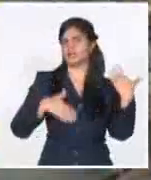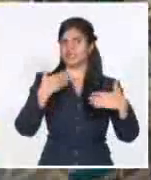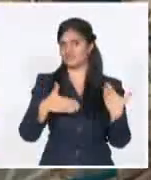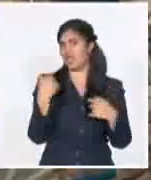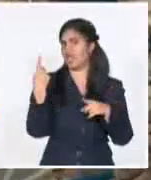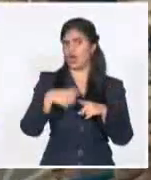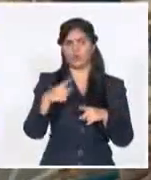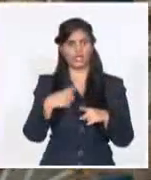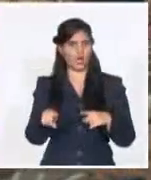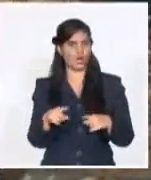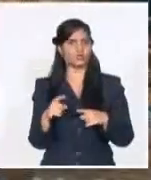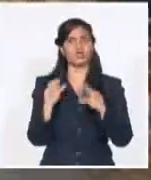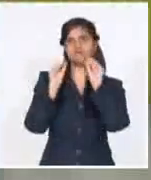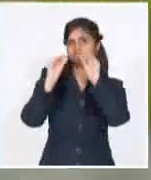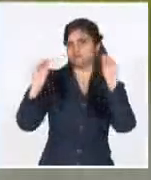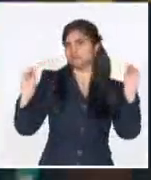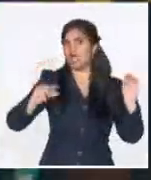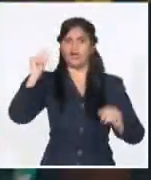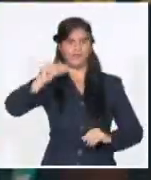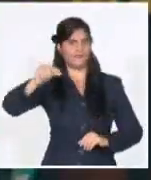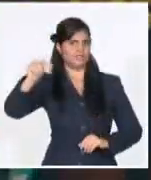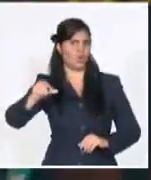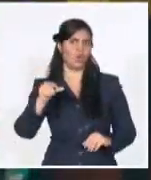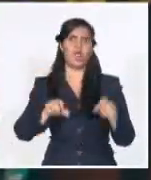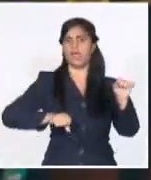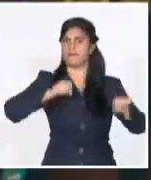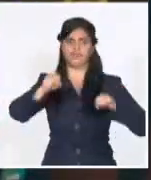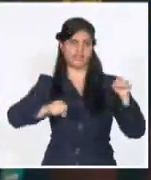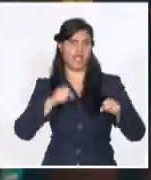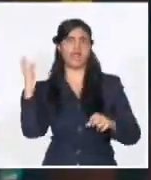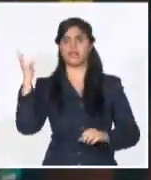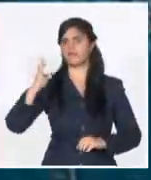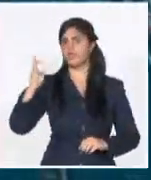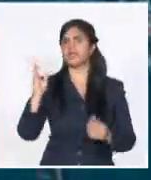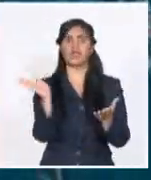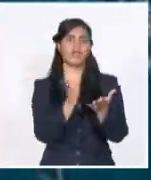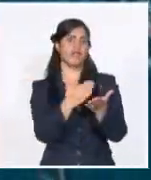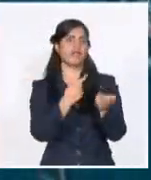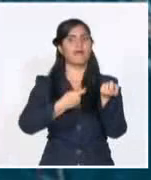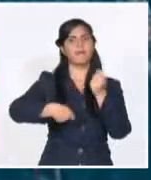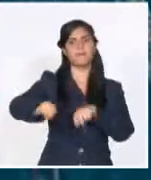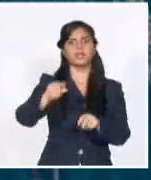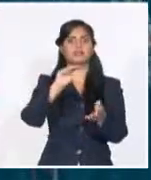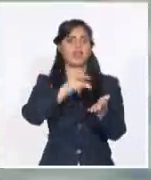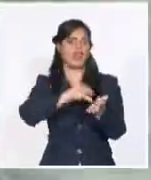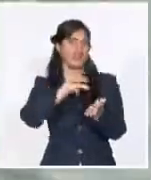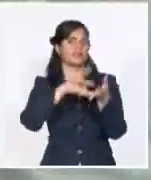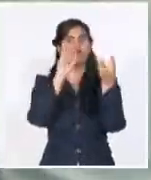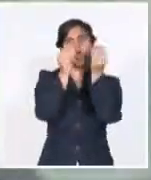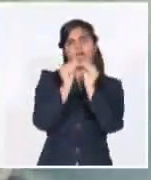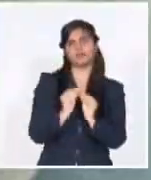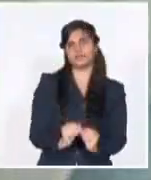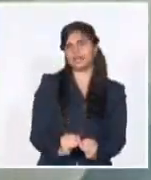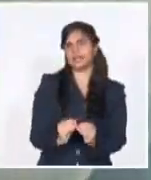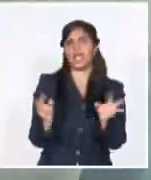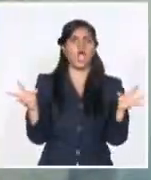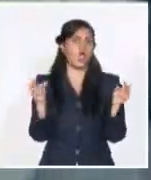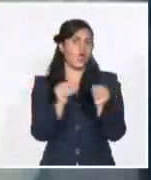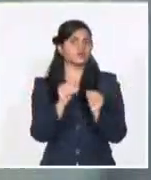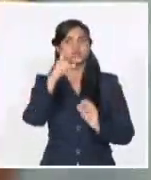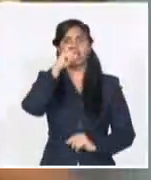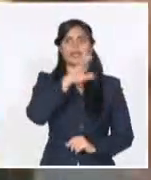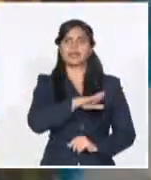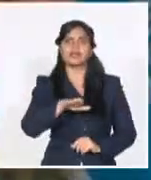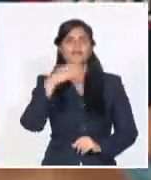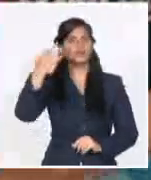en la limpieza de nuestro entorno. Entonces, bicicleteada, feria de emprendimientos responsables, unir, educar, nuestro espacio de